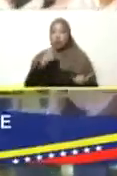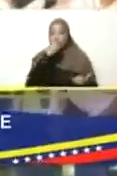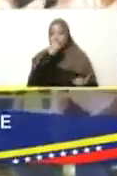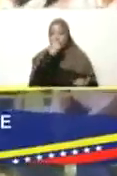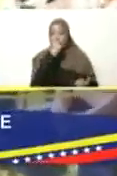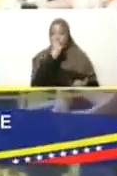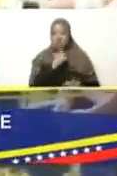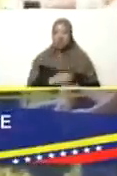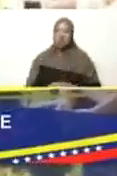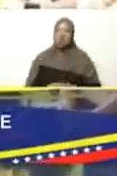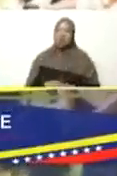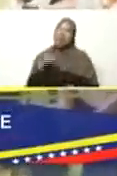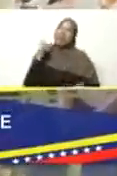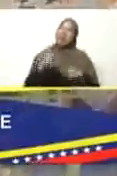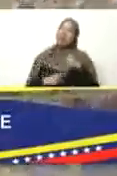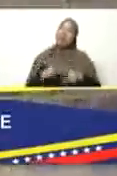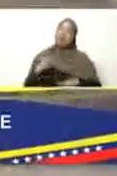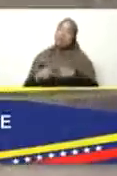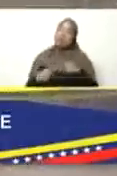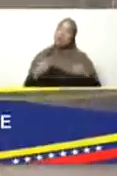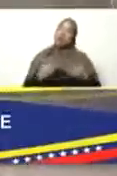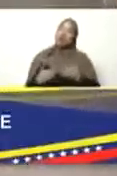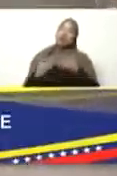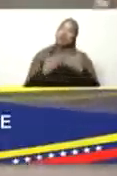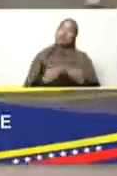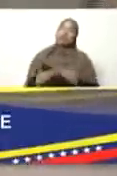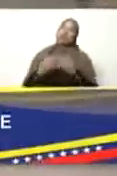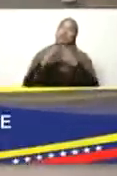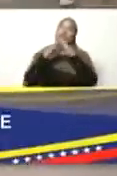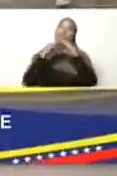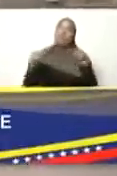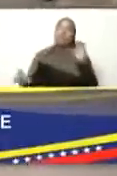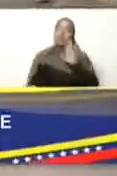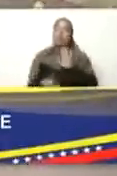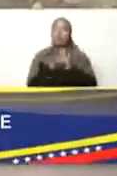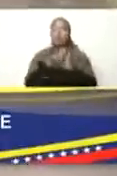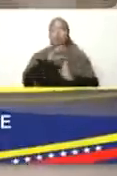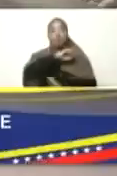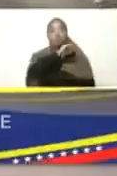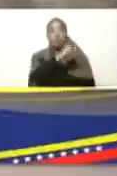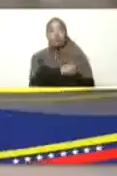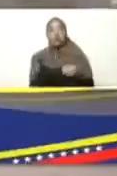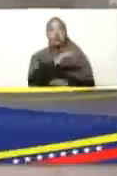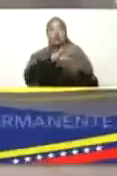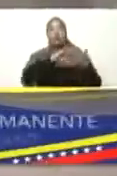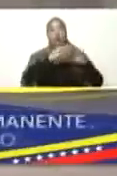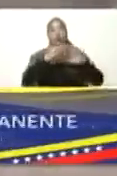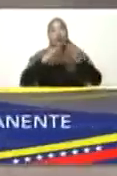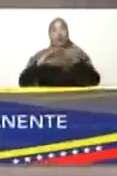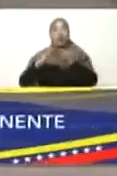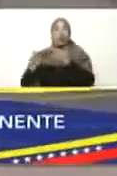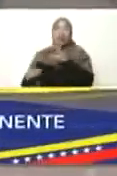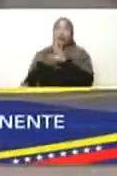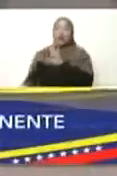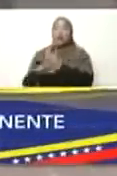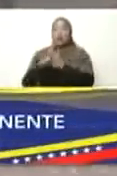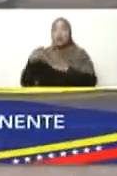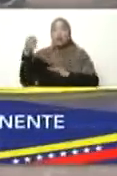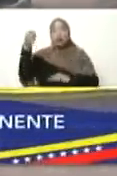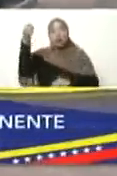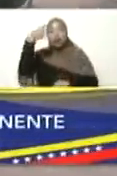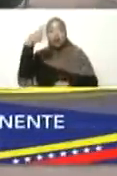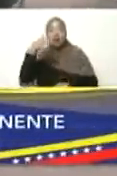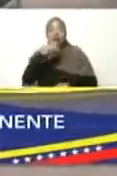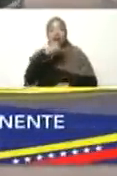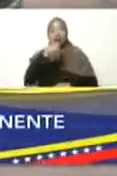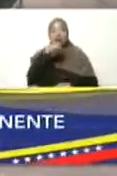un proceso de revisión y perfeccionamiento de todas las leyes del poder popular, de todas las leyes, a la luz